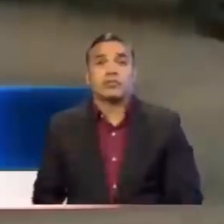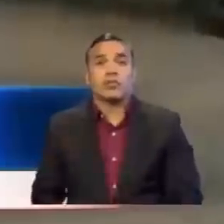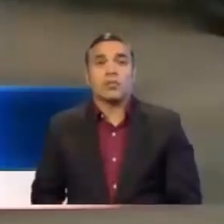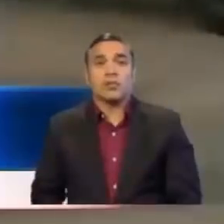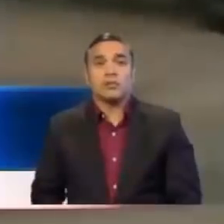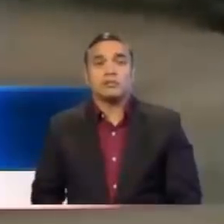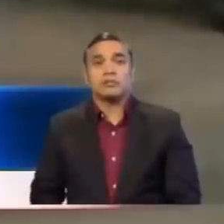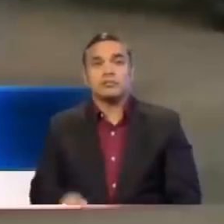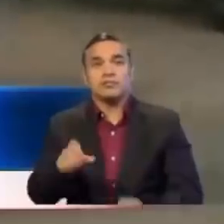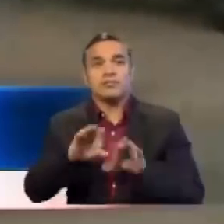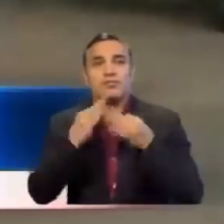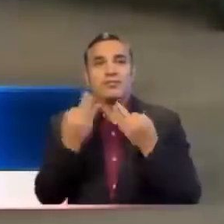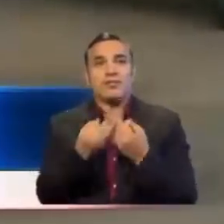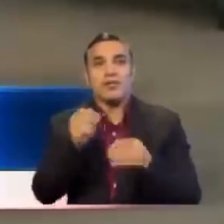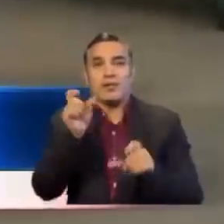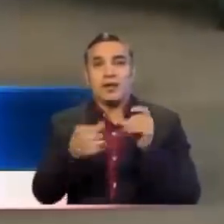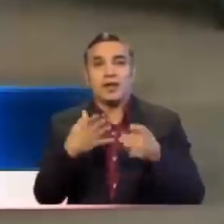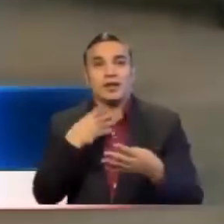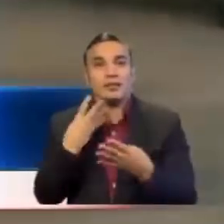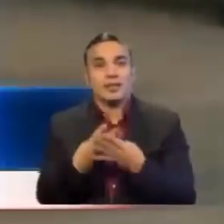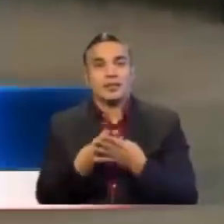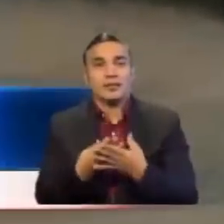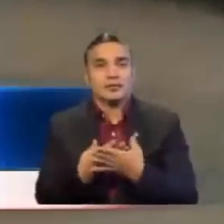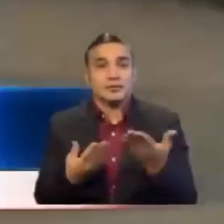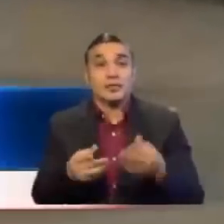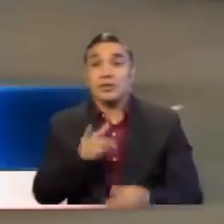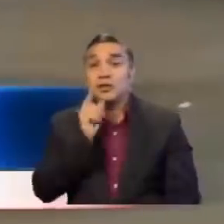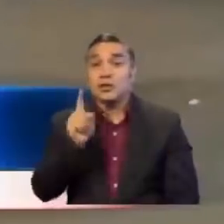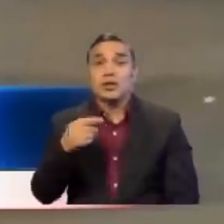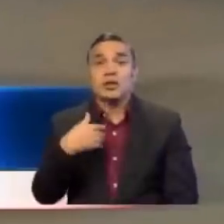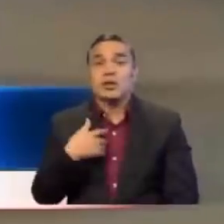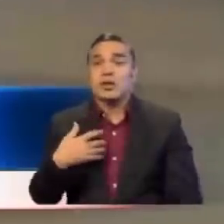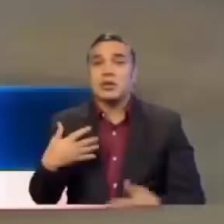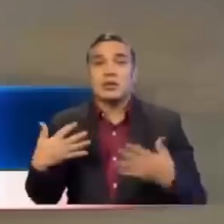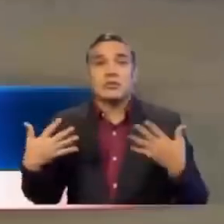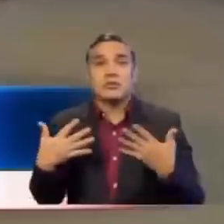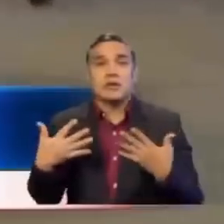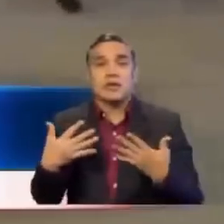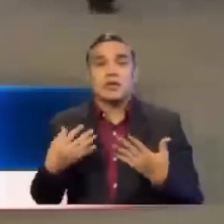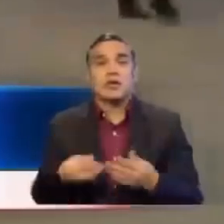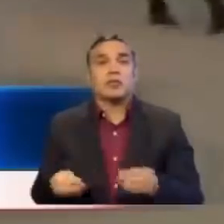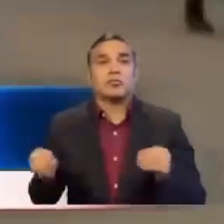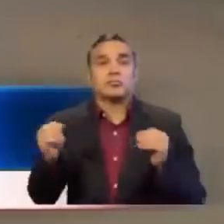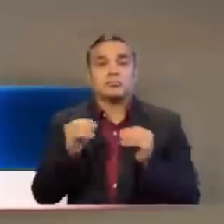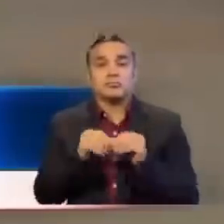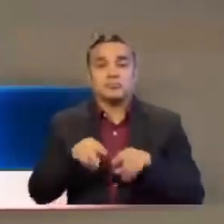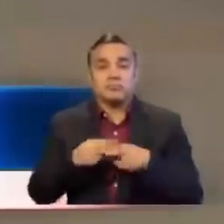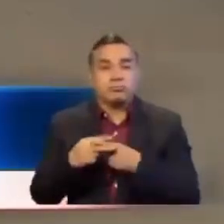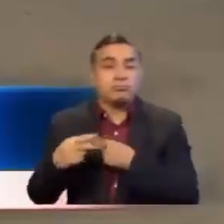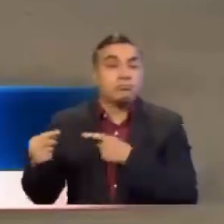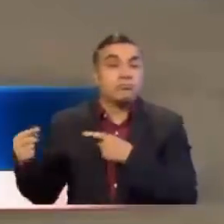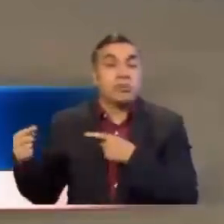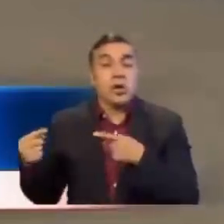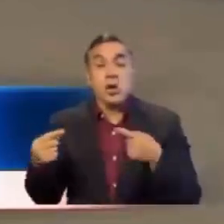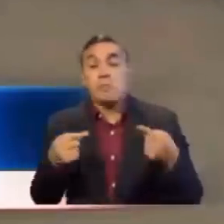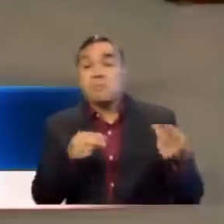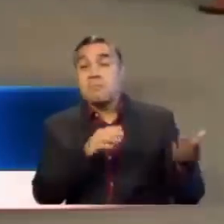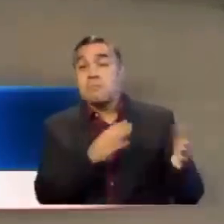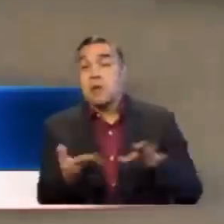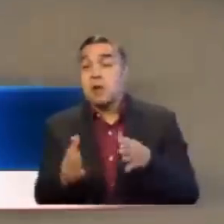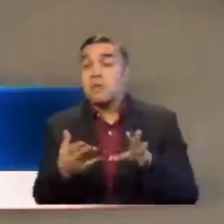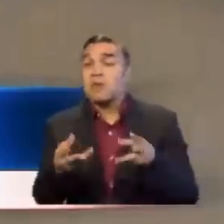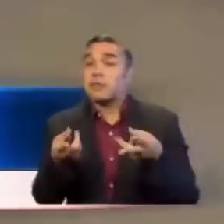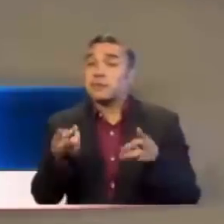parte de los familiares de los privados de libertad, quienes temen que esto nuevamente tome fuerza y que hayan más